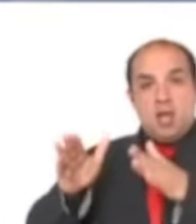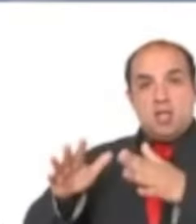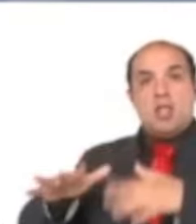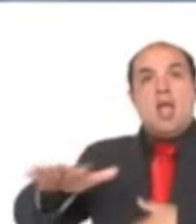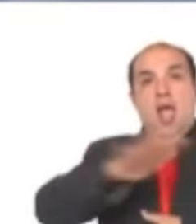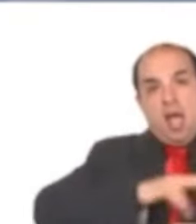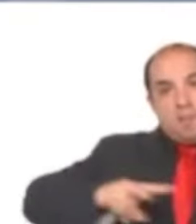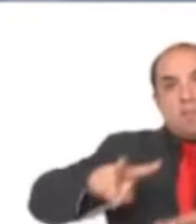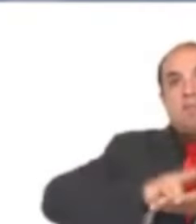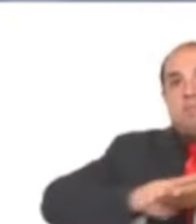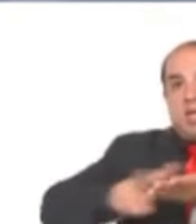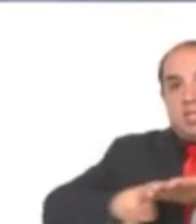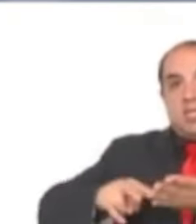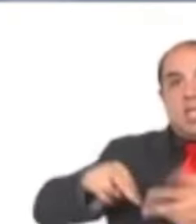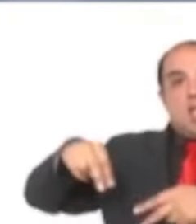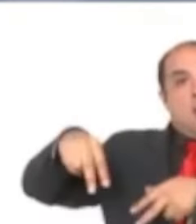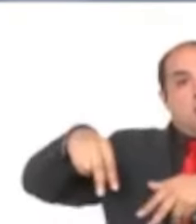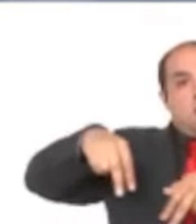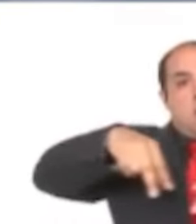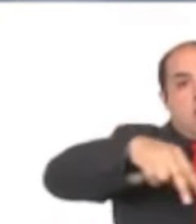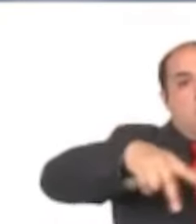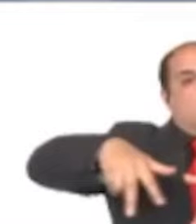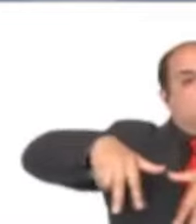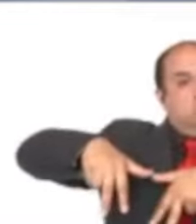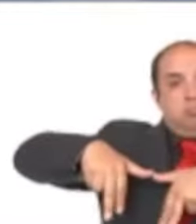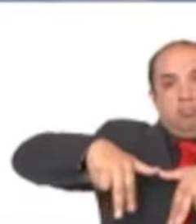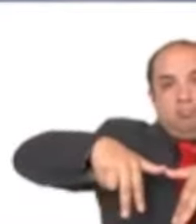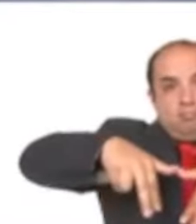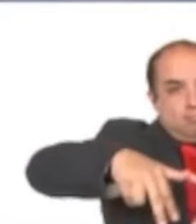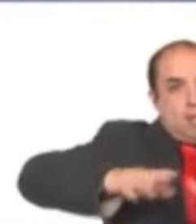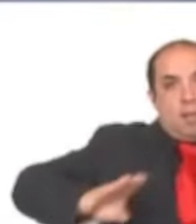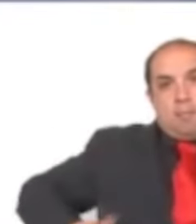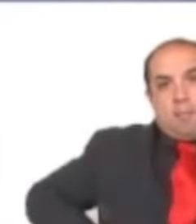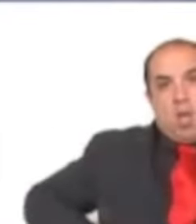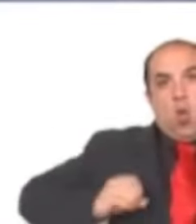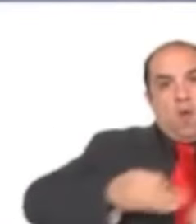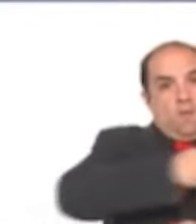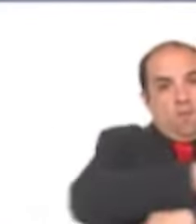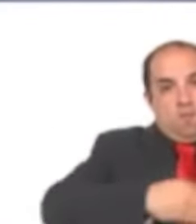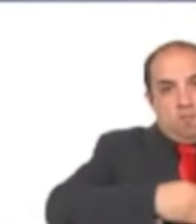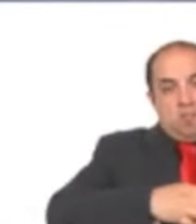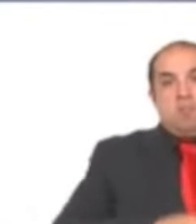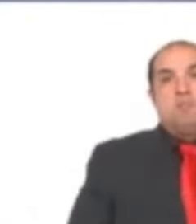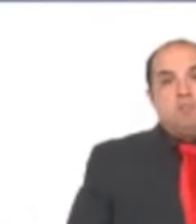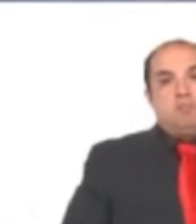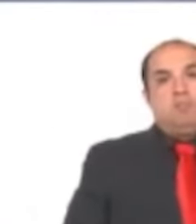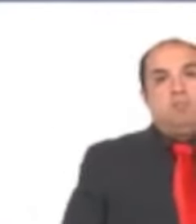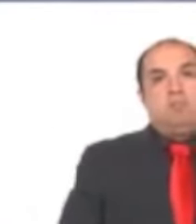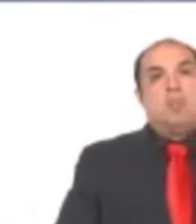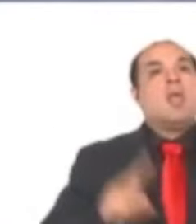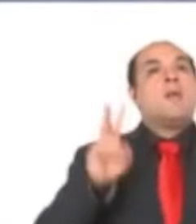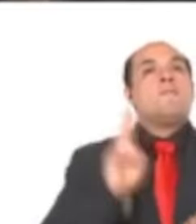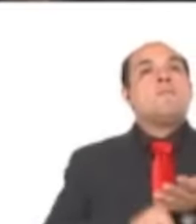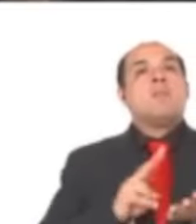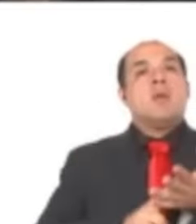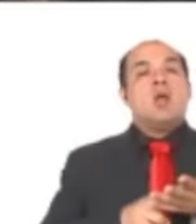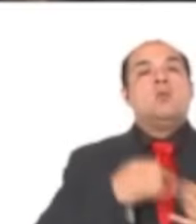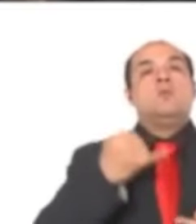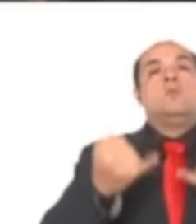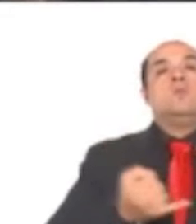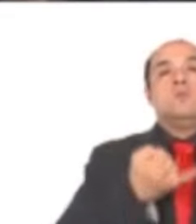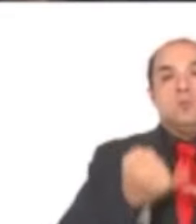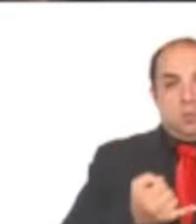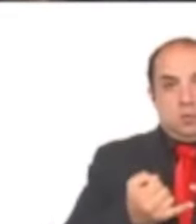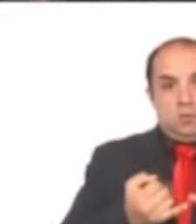espacios verdes y caminar aquí de la mano con su pareja o con su familia. El costo de las